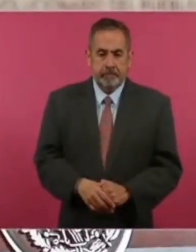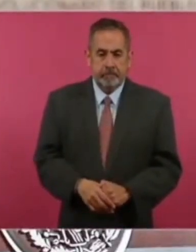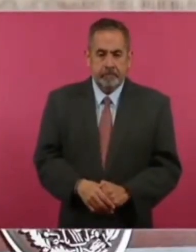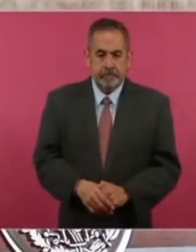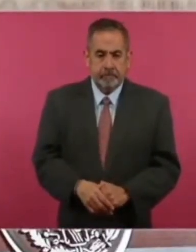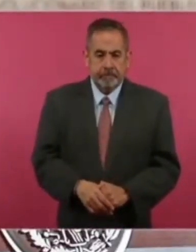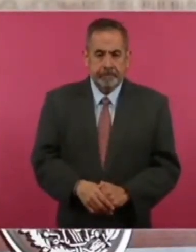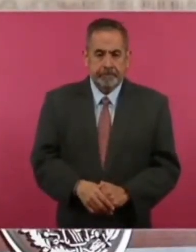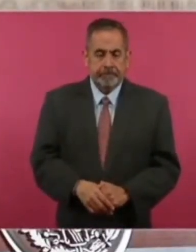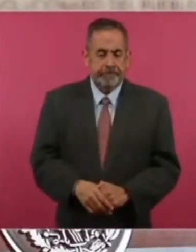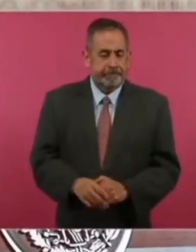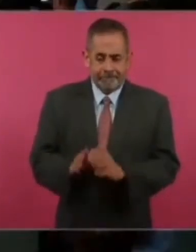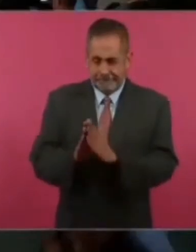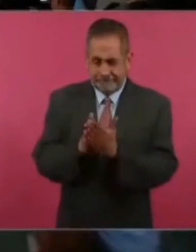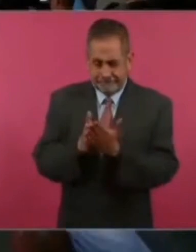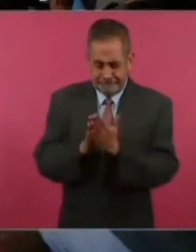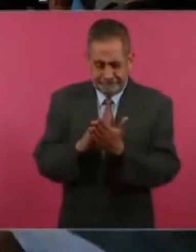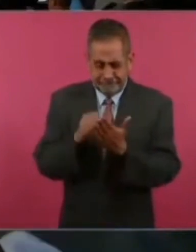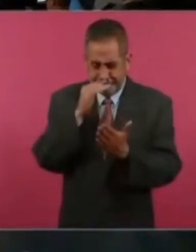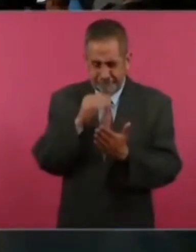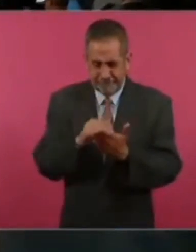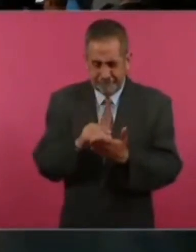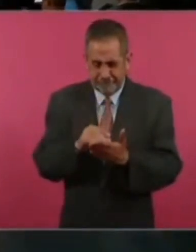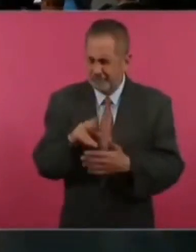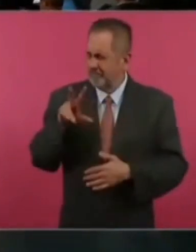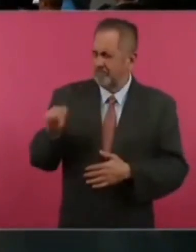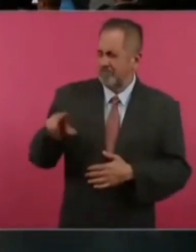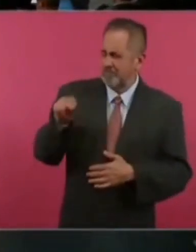¿Cómo rechazar los libros?